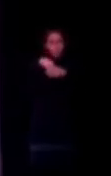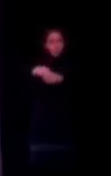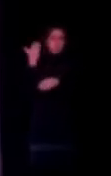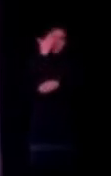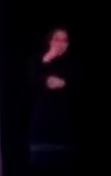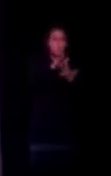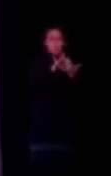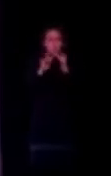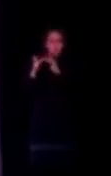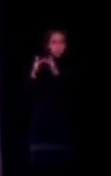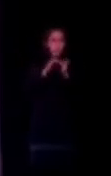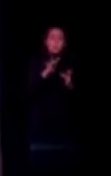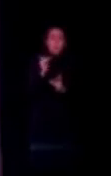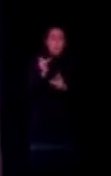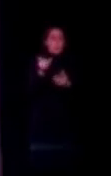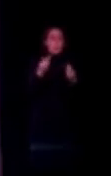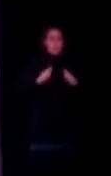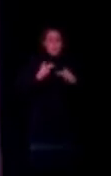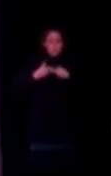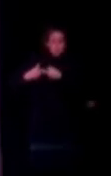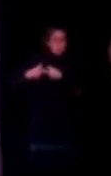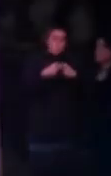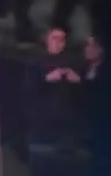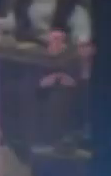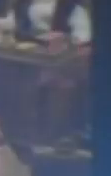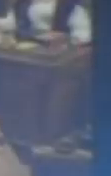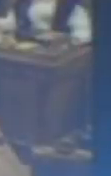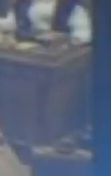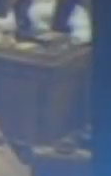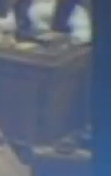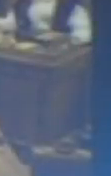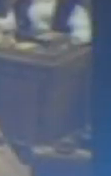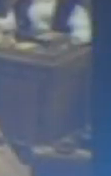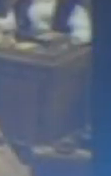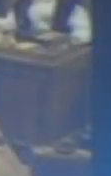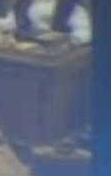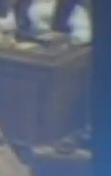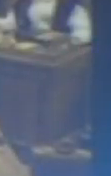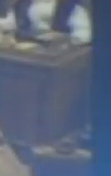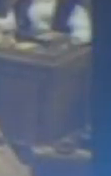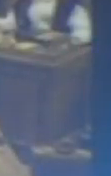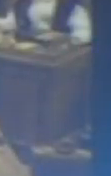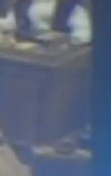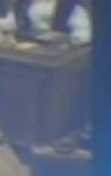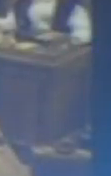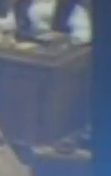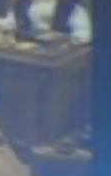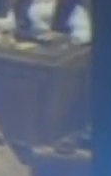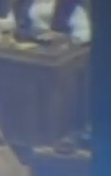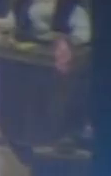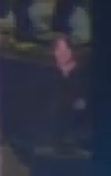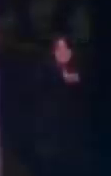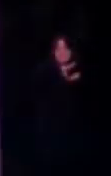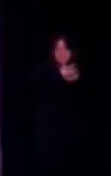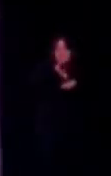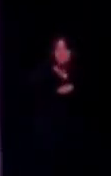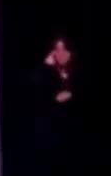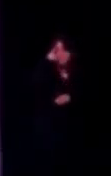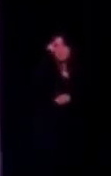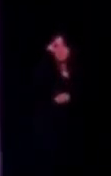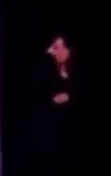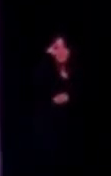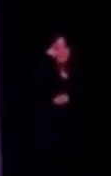es una estantería de compartir la vida, no solamente de adquirir conocimiento. Y eso entiendo, o a mí por lo menos me planteaba, que estaba